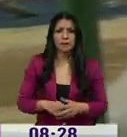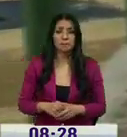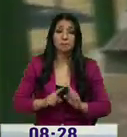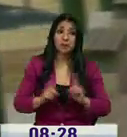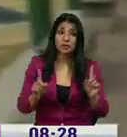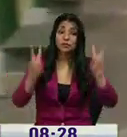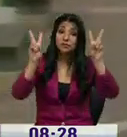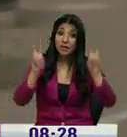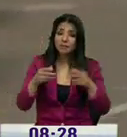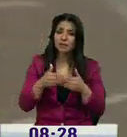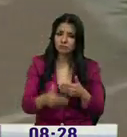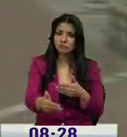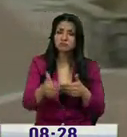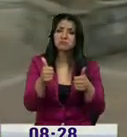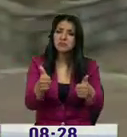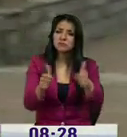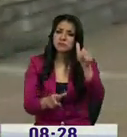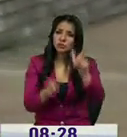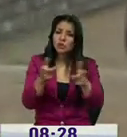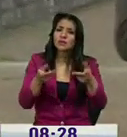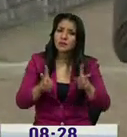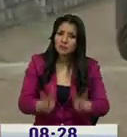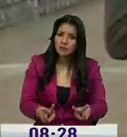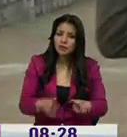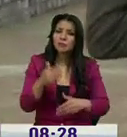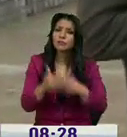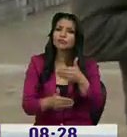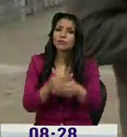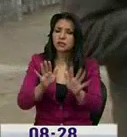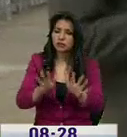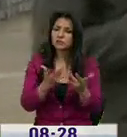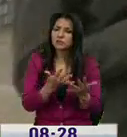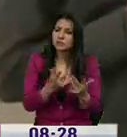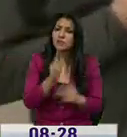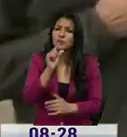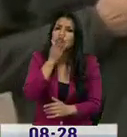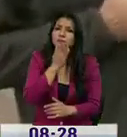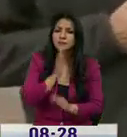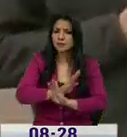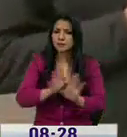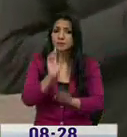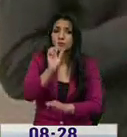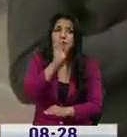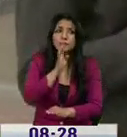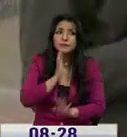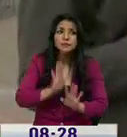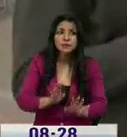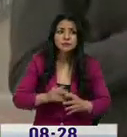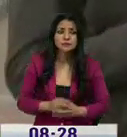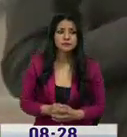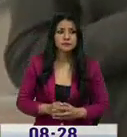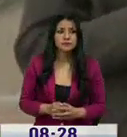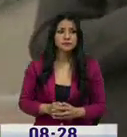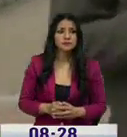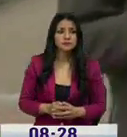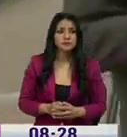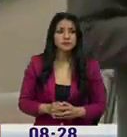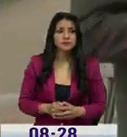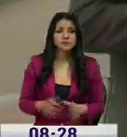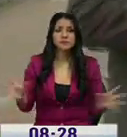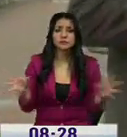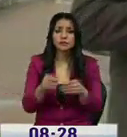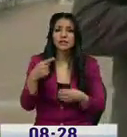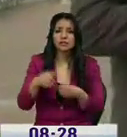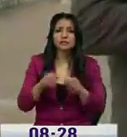un tema que la ciudadanía tiene que entender que es un proceso, que tengan un poco de paciencia. Un poco la idea es tener la ciudad